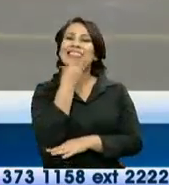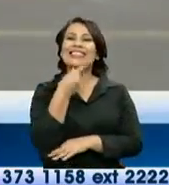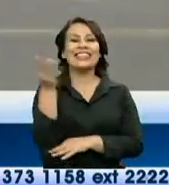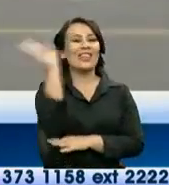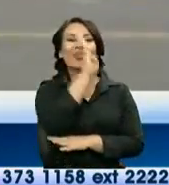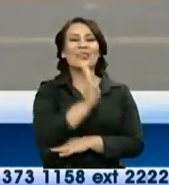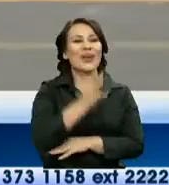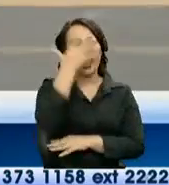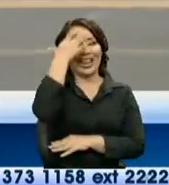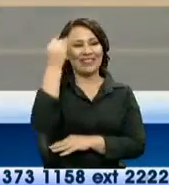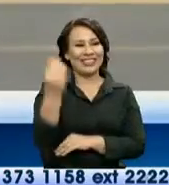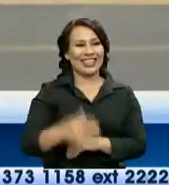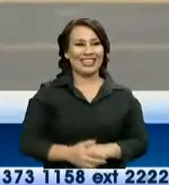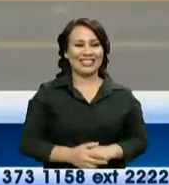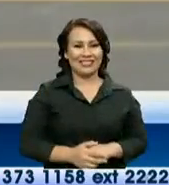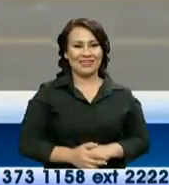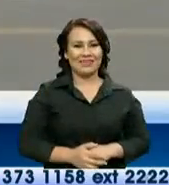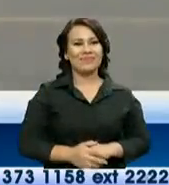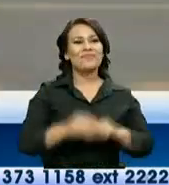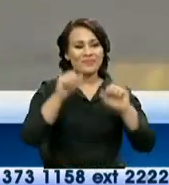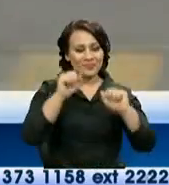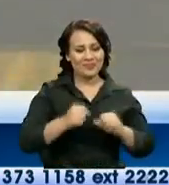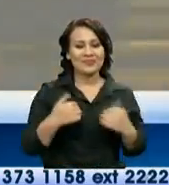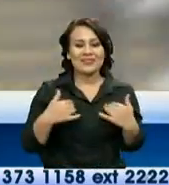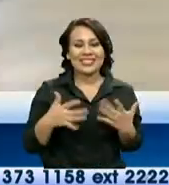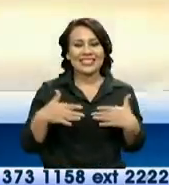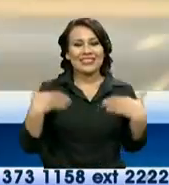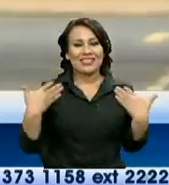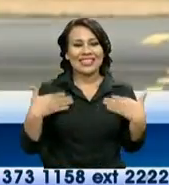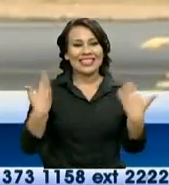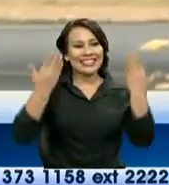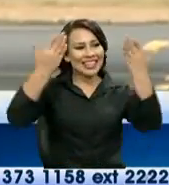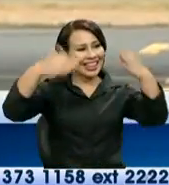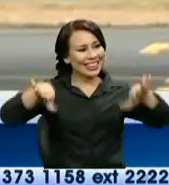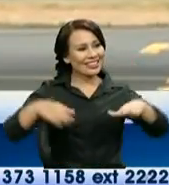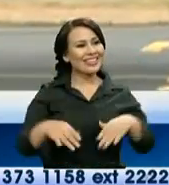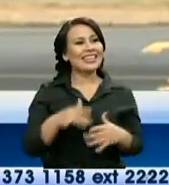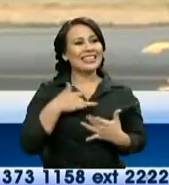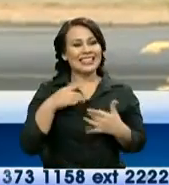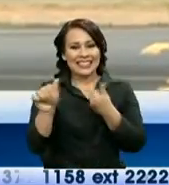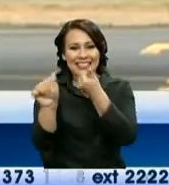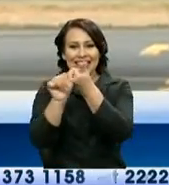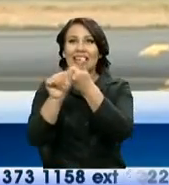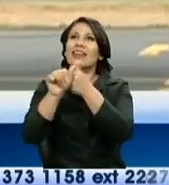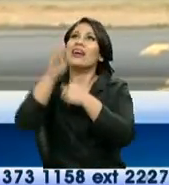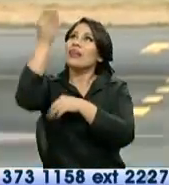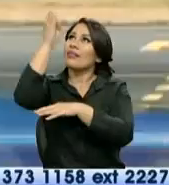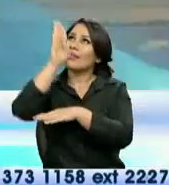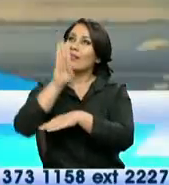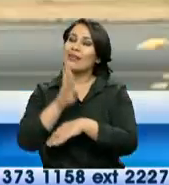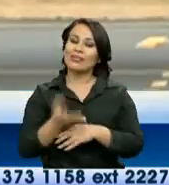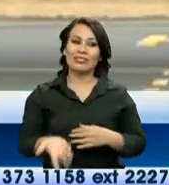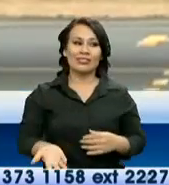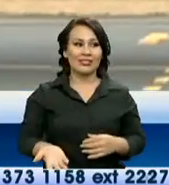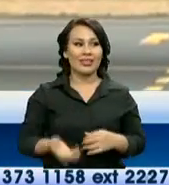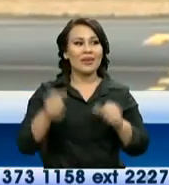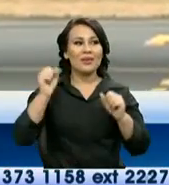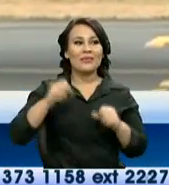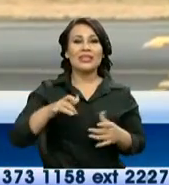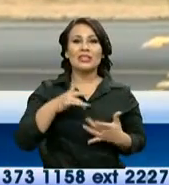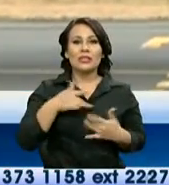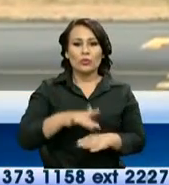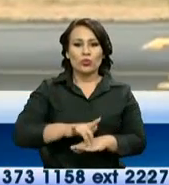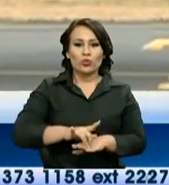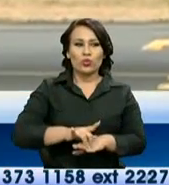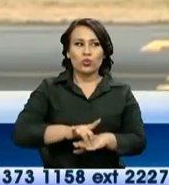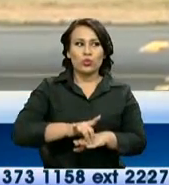jamás olvidarán. Para que lleven ese deseo y ese espíritu navideño, sobre todo sentirse un poco cerca de Dios, es ver esa sensación del